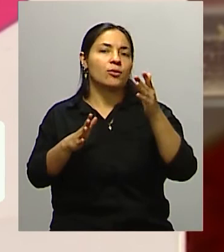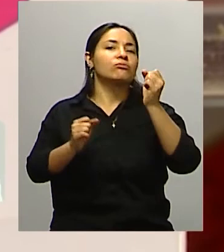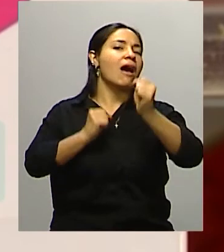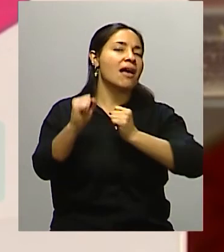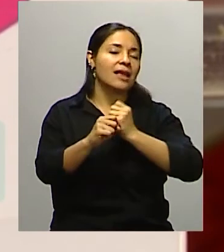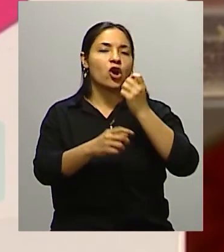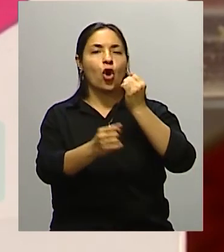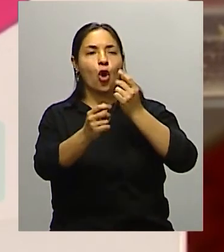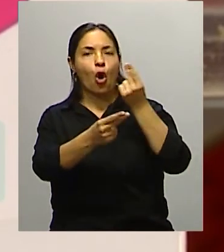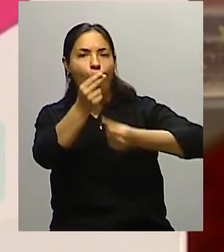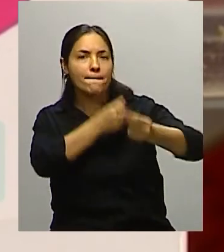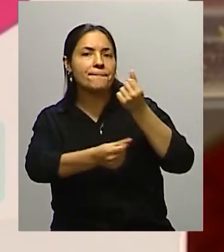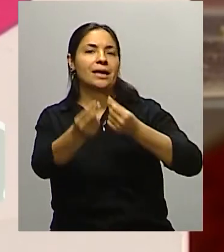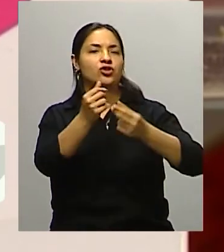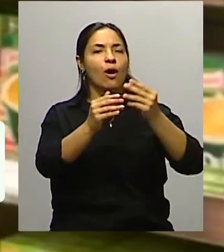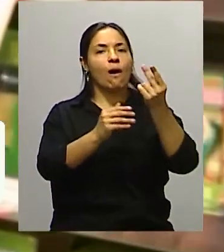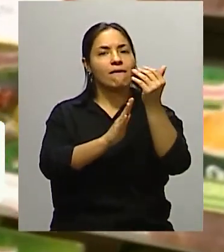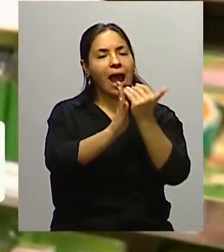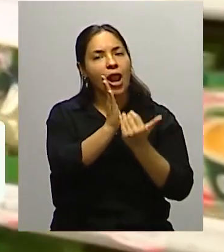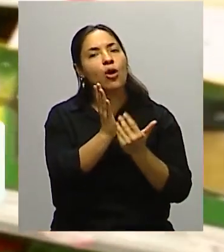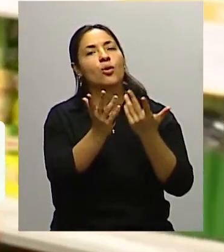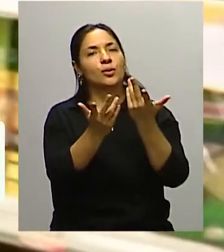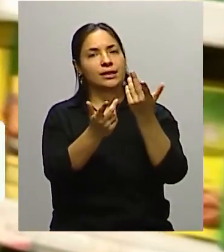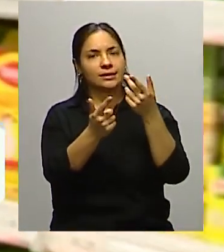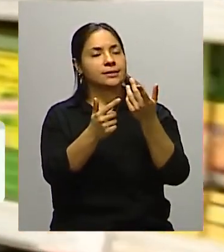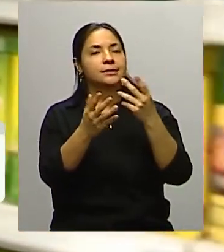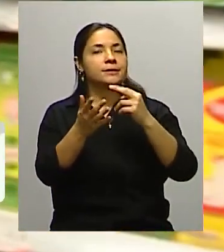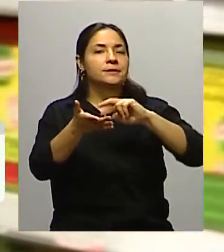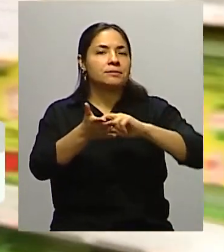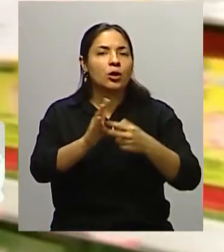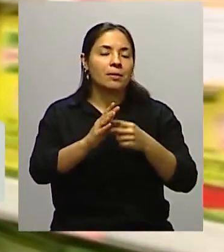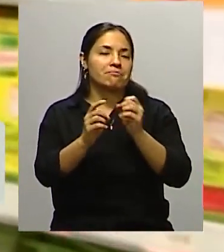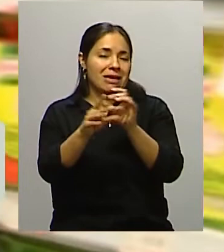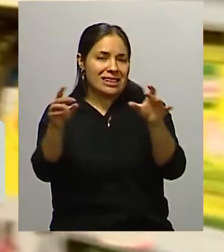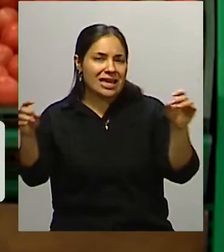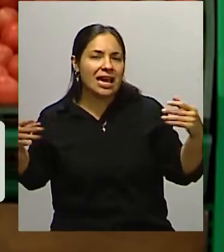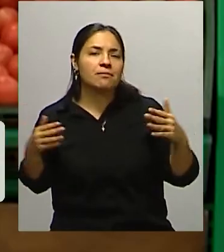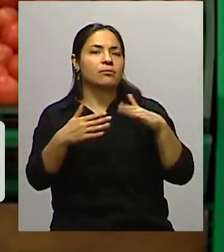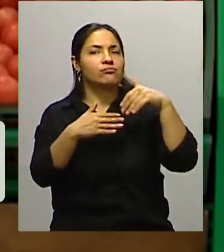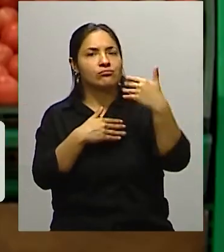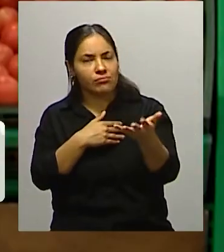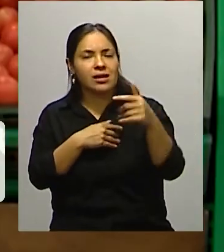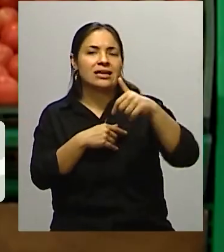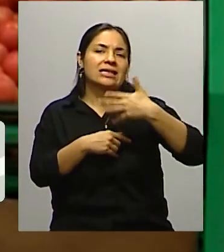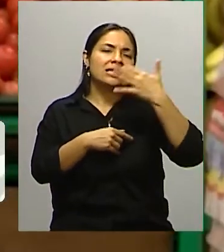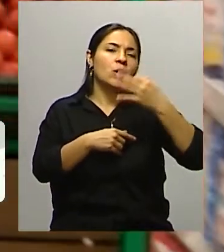que se atascaron en todo el proceso de la pandemia, etcétera, esto se va a ir